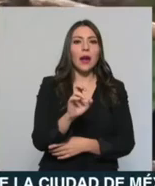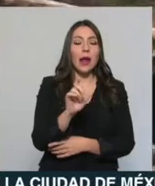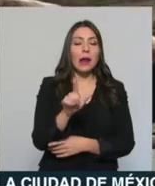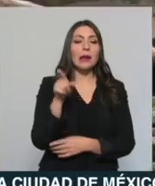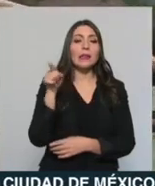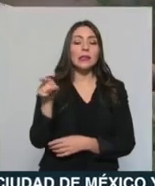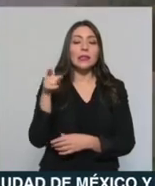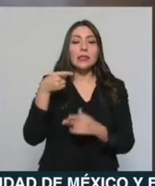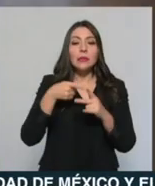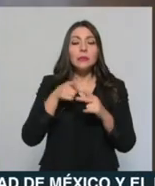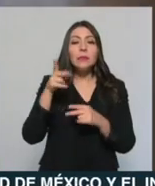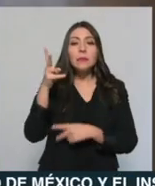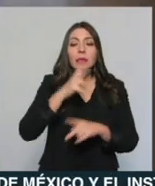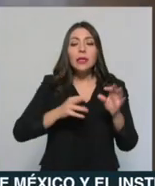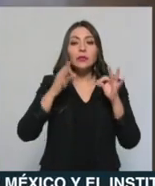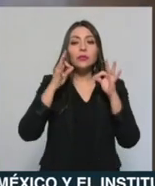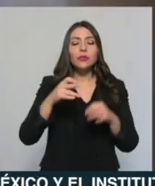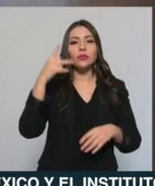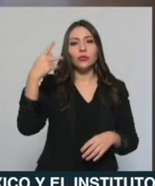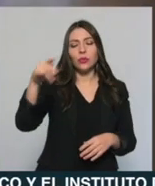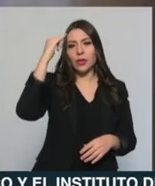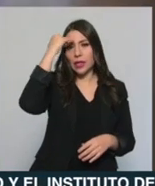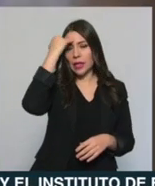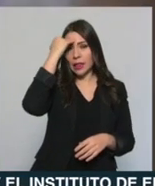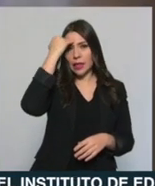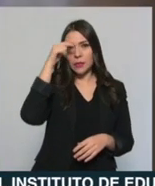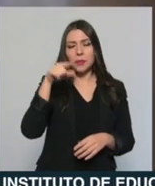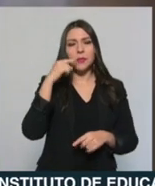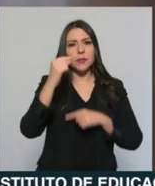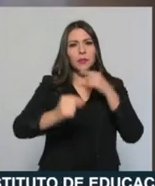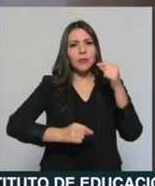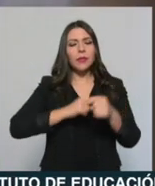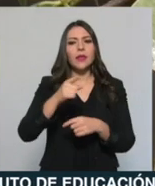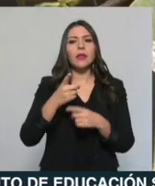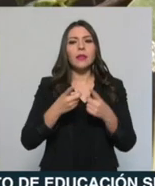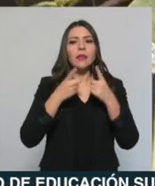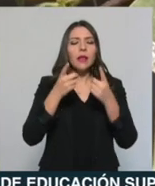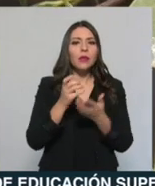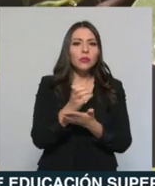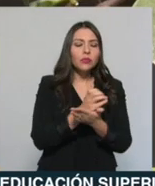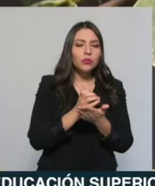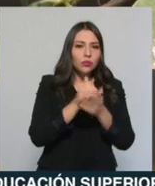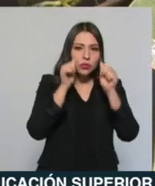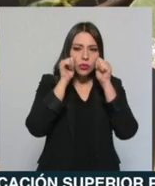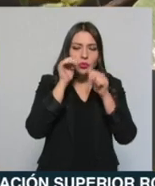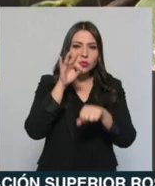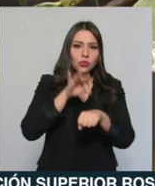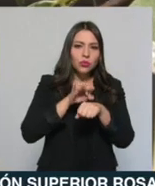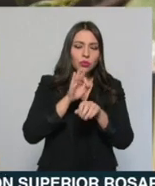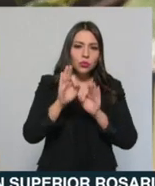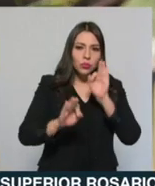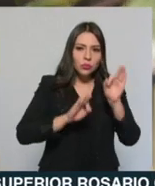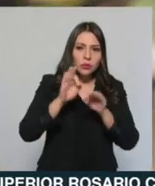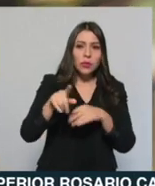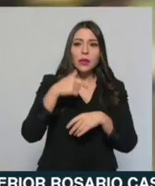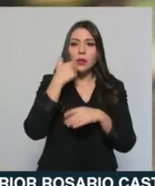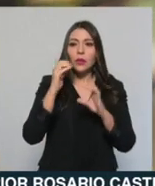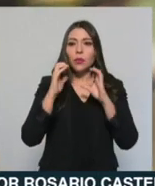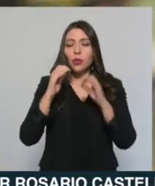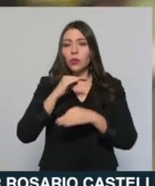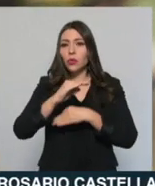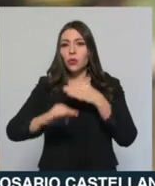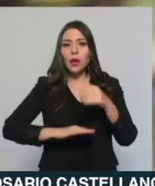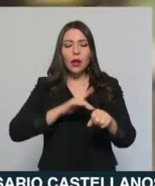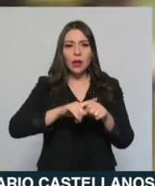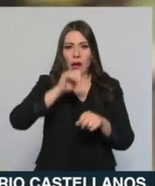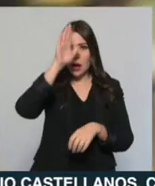es titánico. Tras pasar un proceso de adaptación, reciben también tratamiento médico. Y para conservar a todas las especies, se sigue al pie